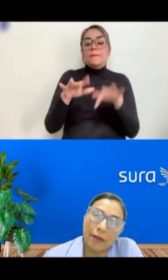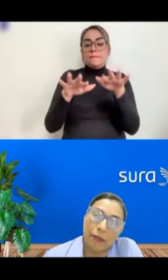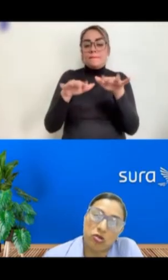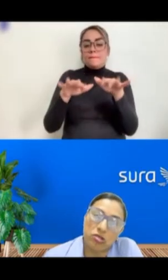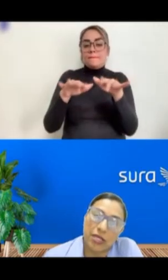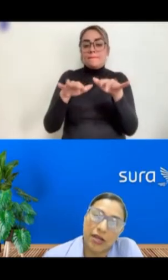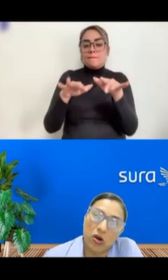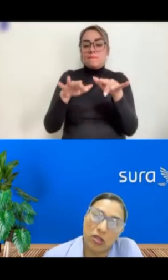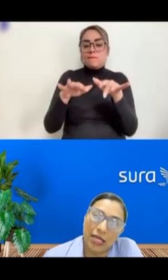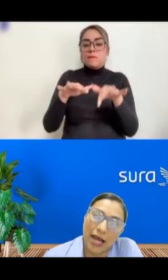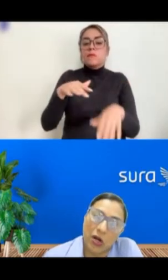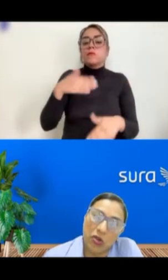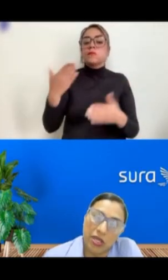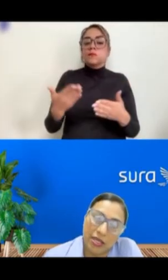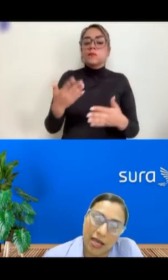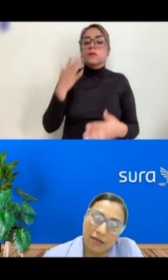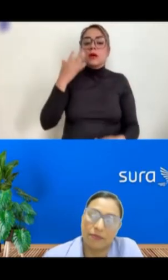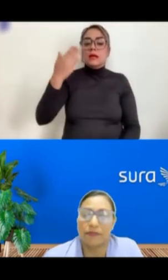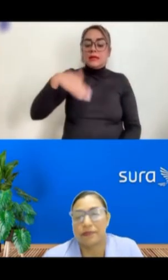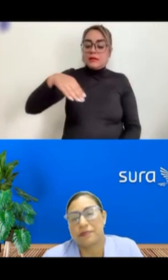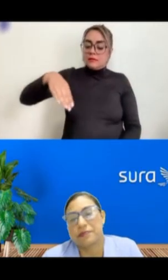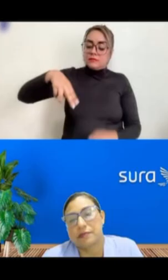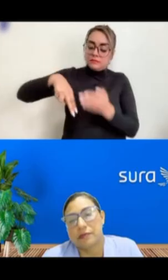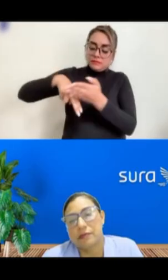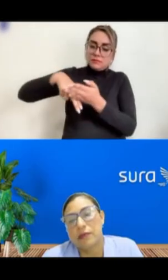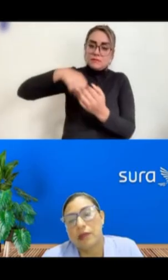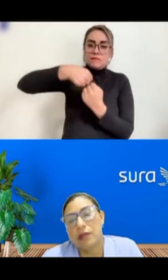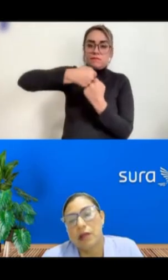queda en la parte posterior de la rodilla,